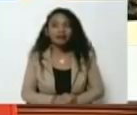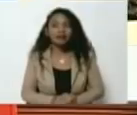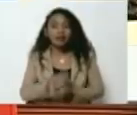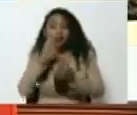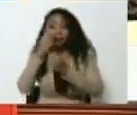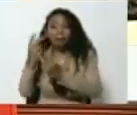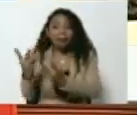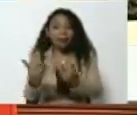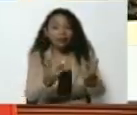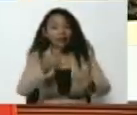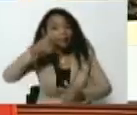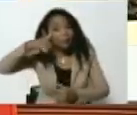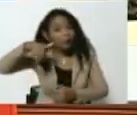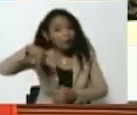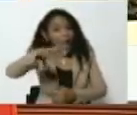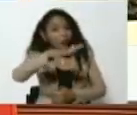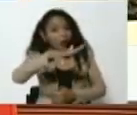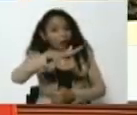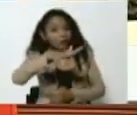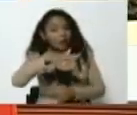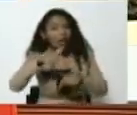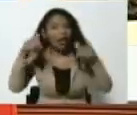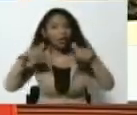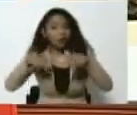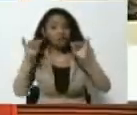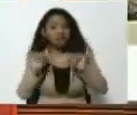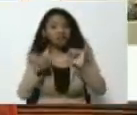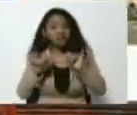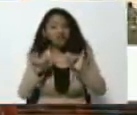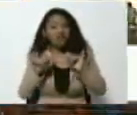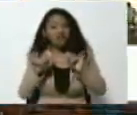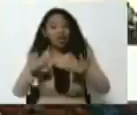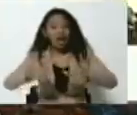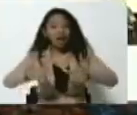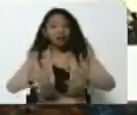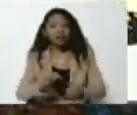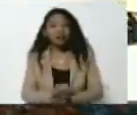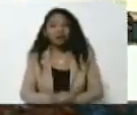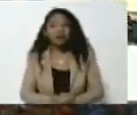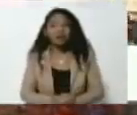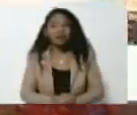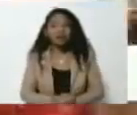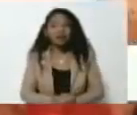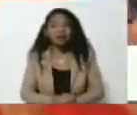Inviten al pueblo, estos mismos que están aquí.